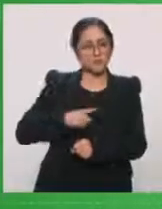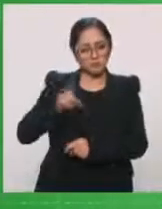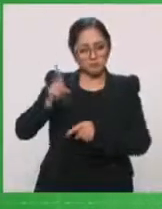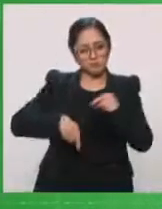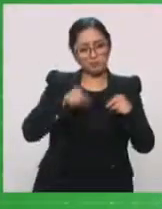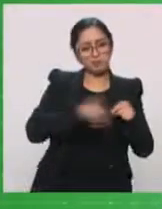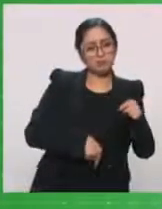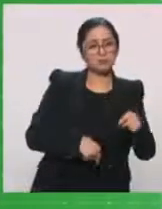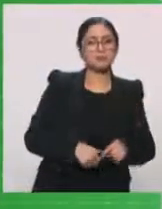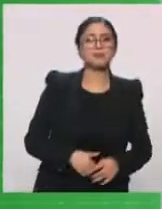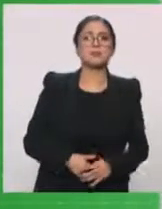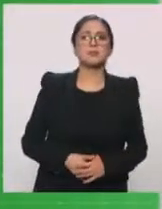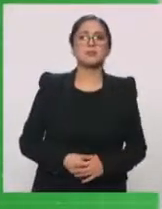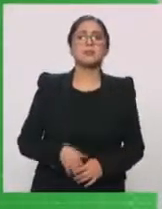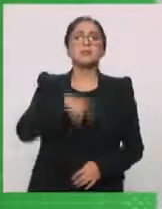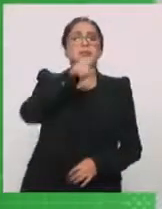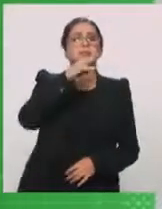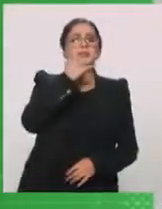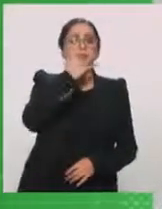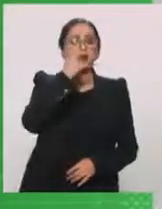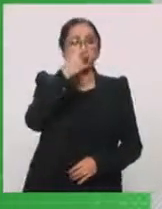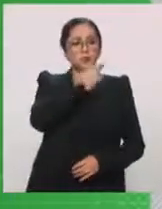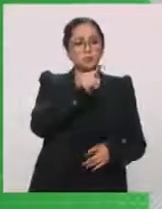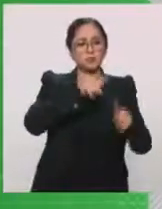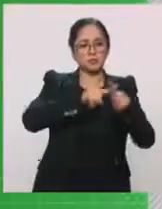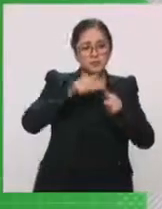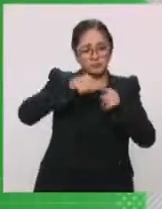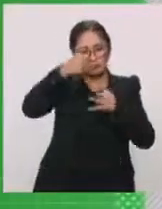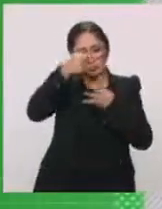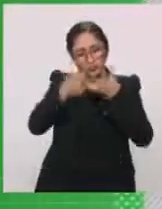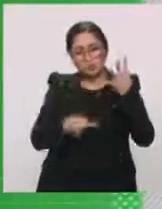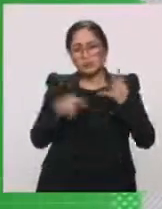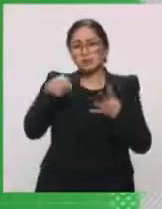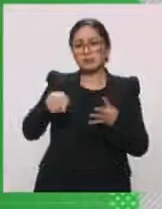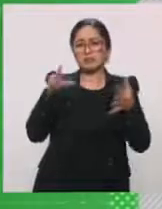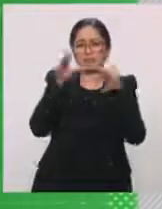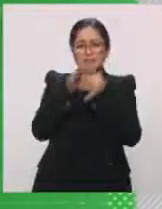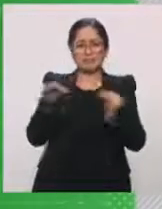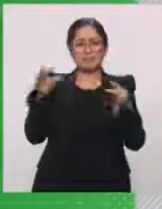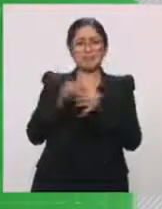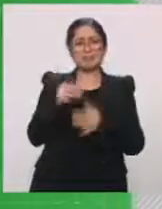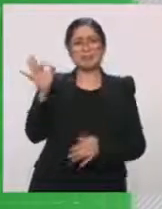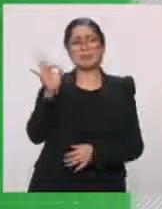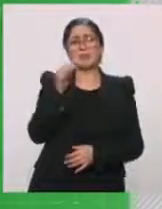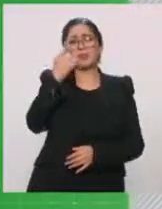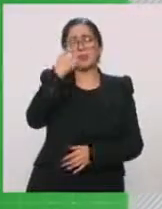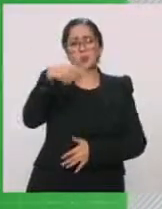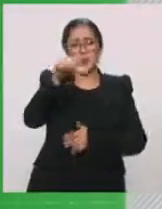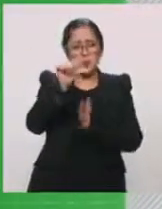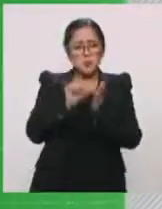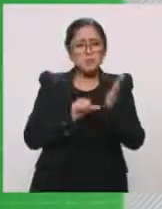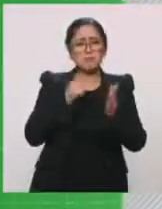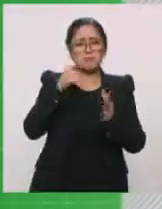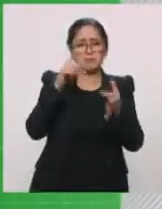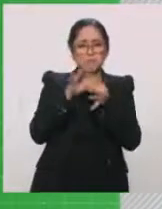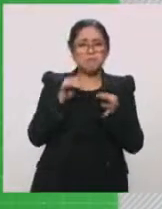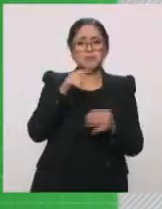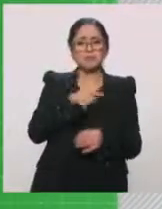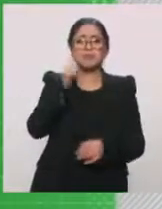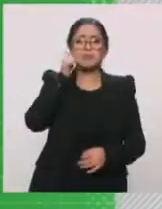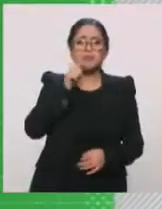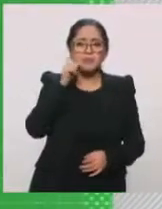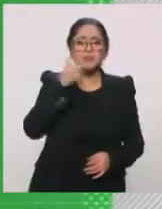tú, de diferentes aristas, que seguramente podría ser el tema de todo un mes de colaboración aquí en Conciencia